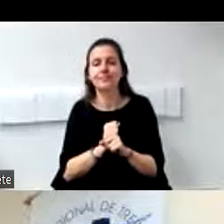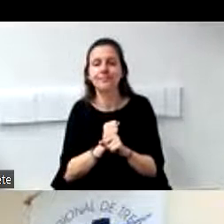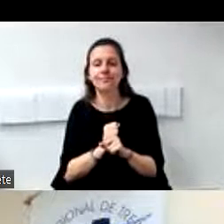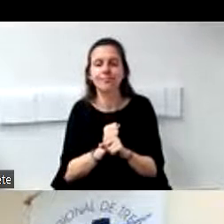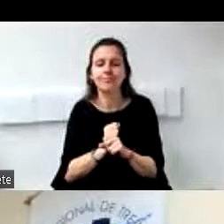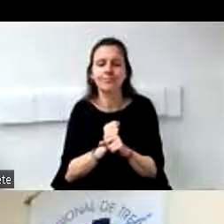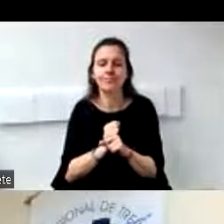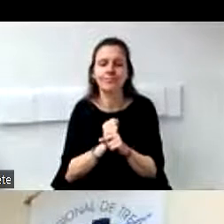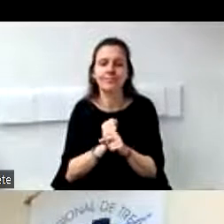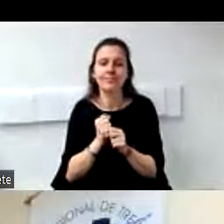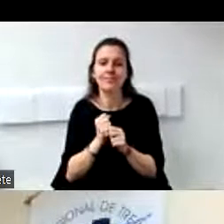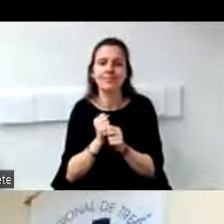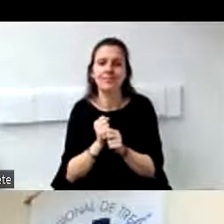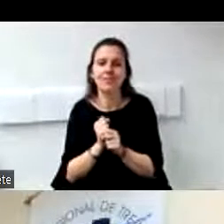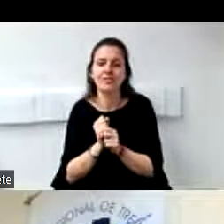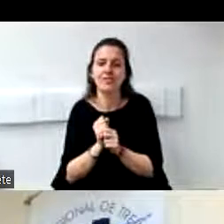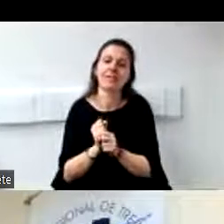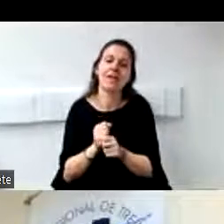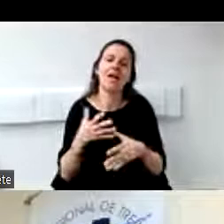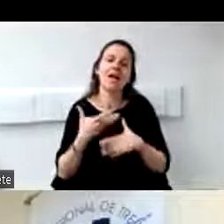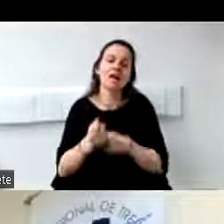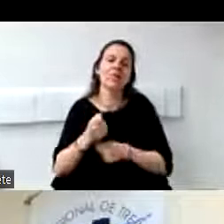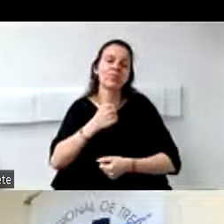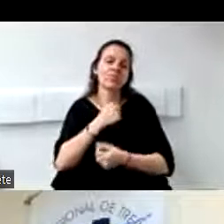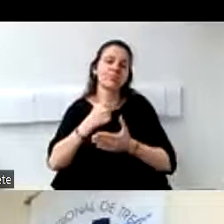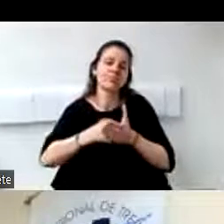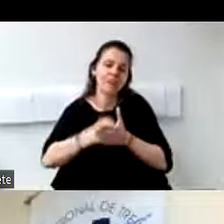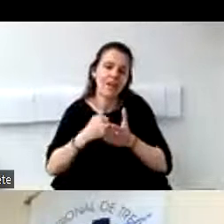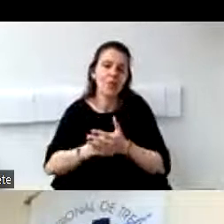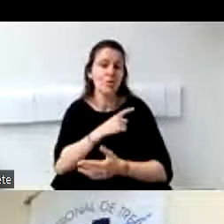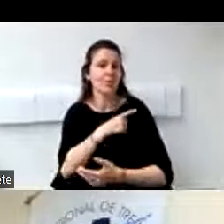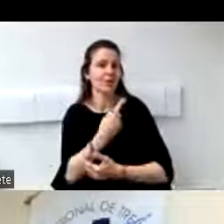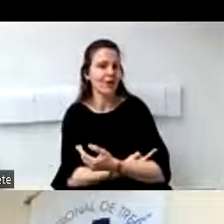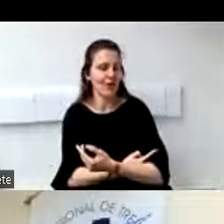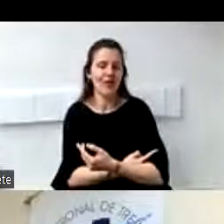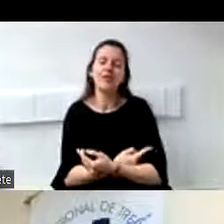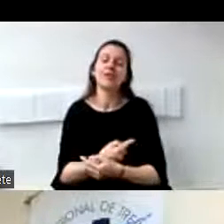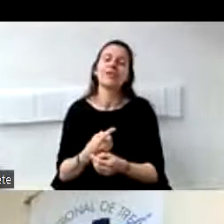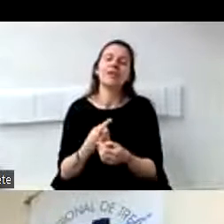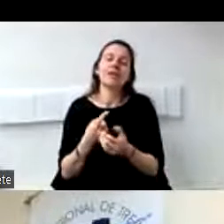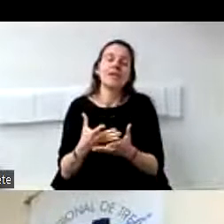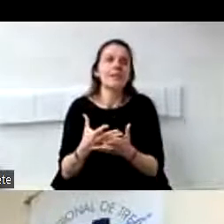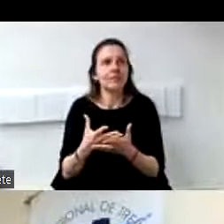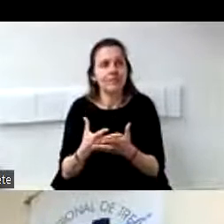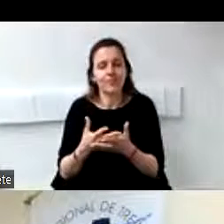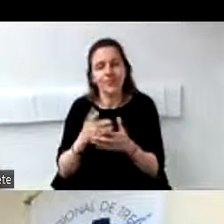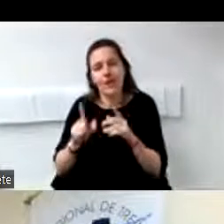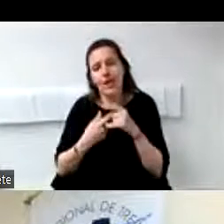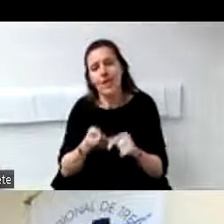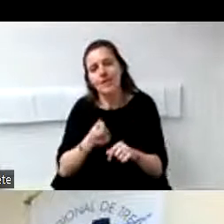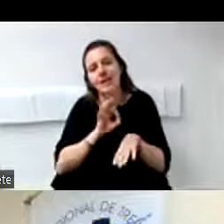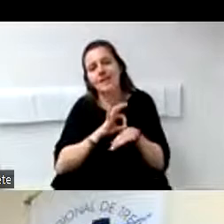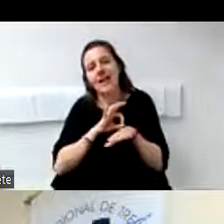que estamos realizando. Entre ellos, esta capacitación y la guía que les va a llegar luego de la